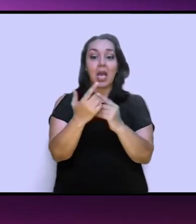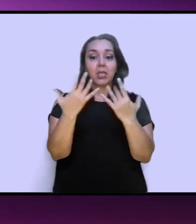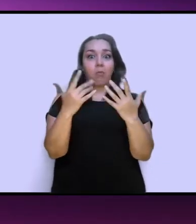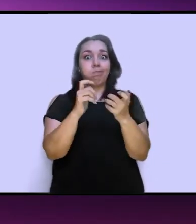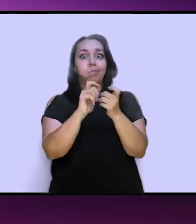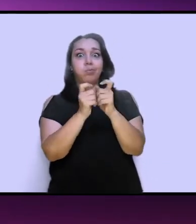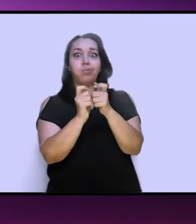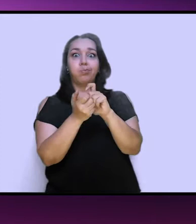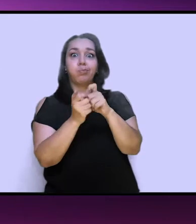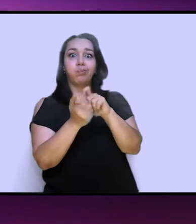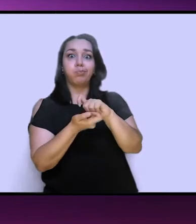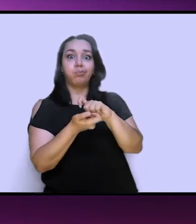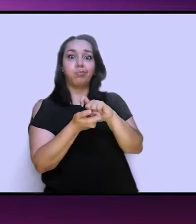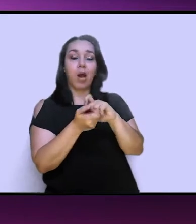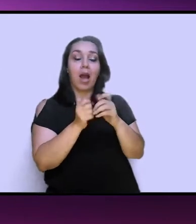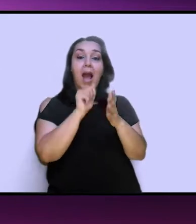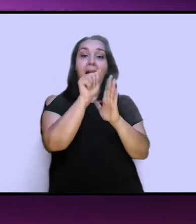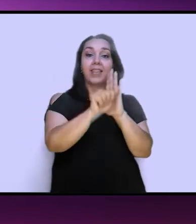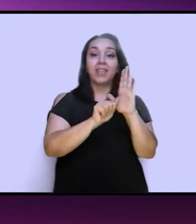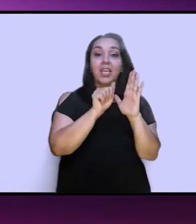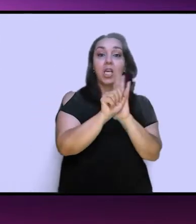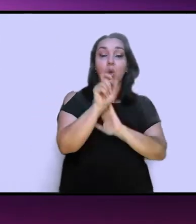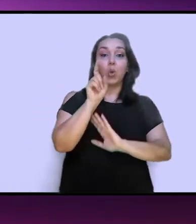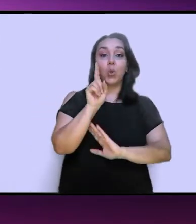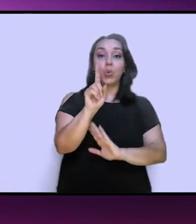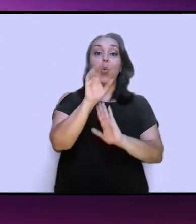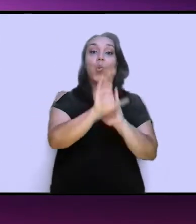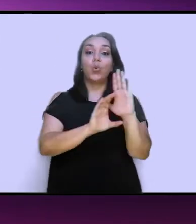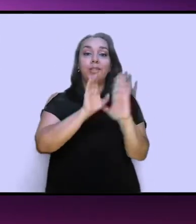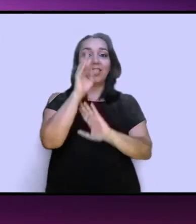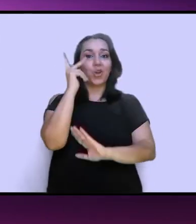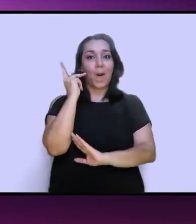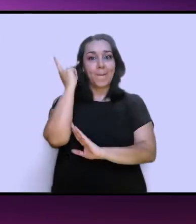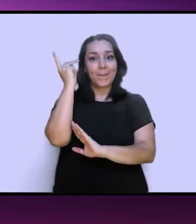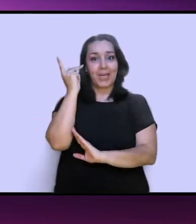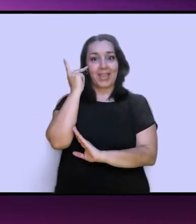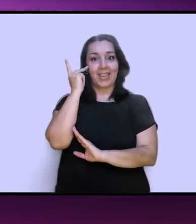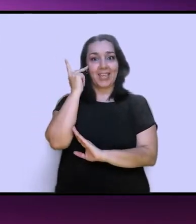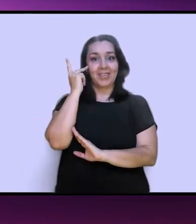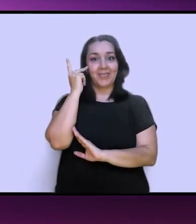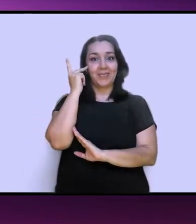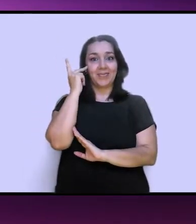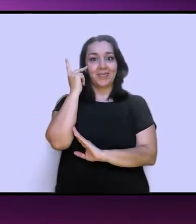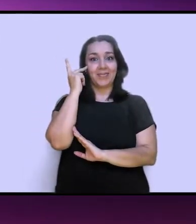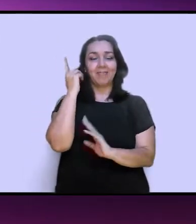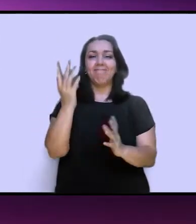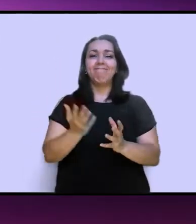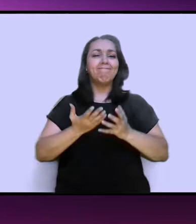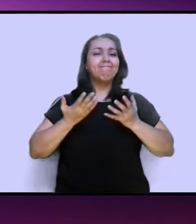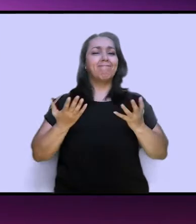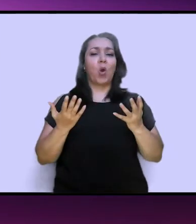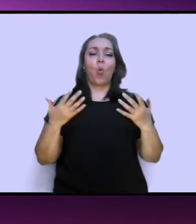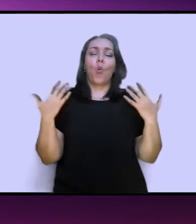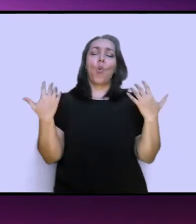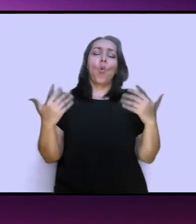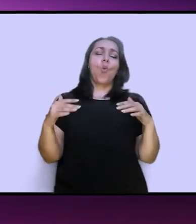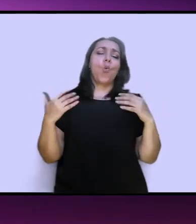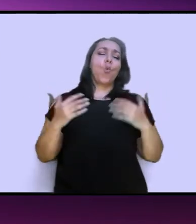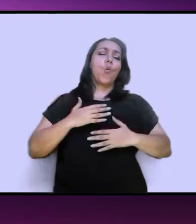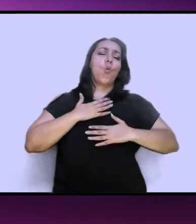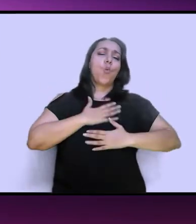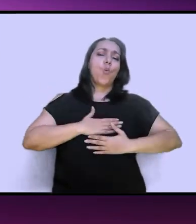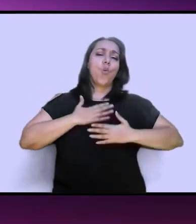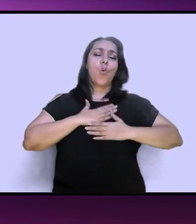de la reforma del artículo 1 de la Constitución Política. Somos muy